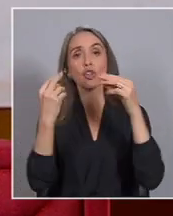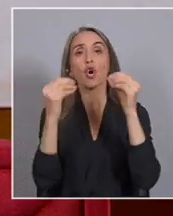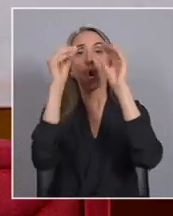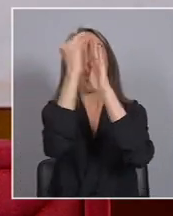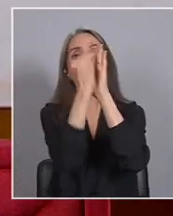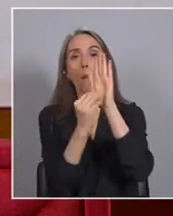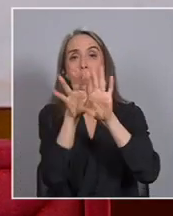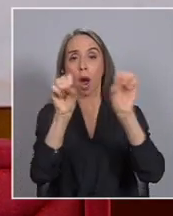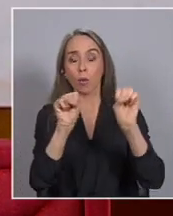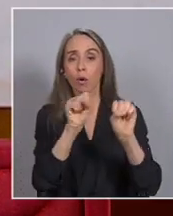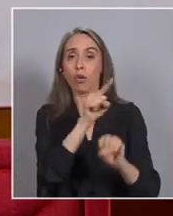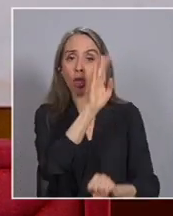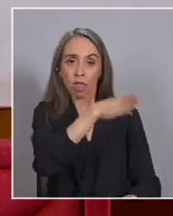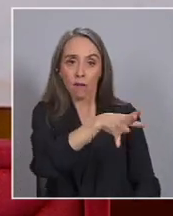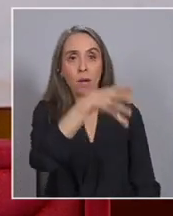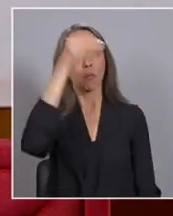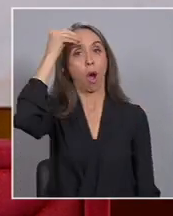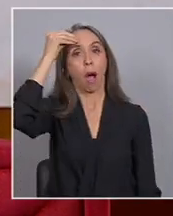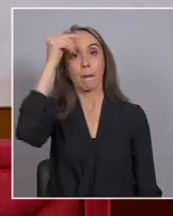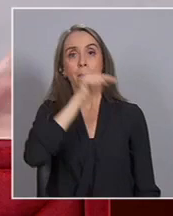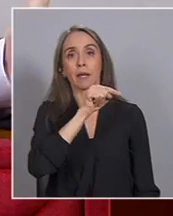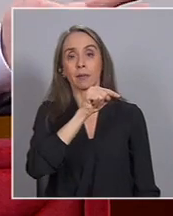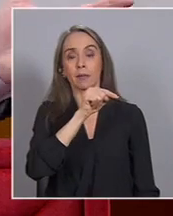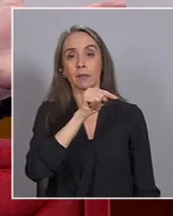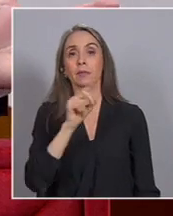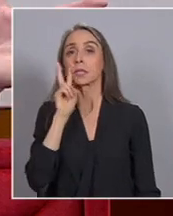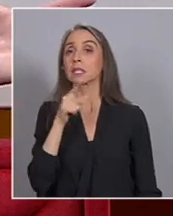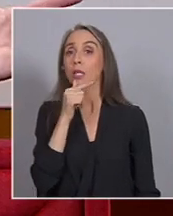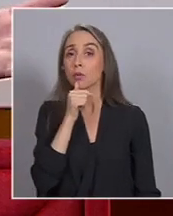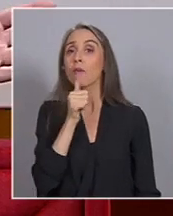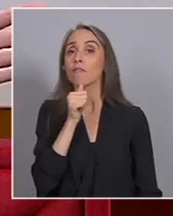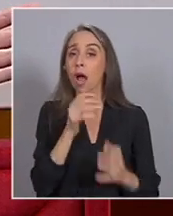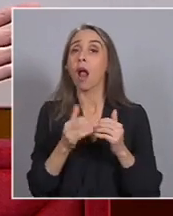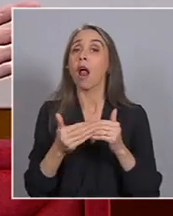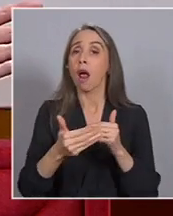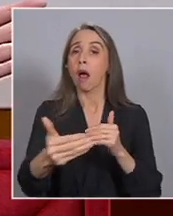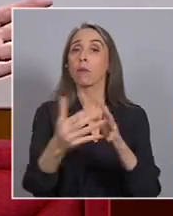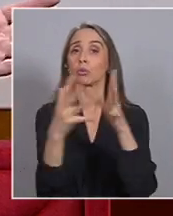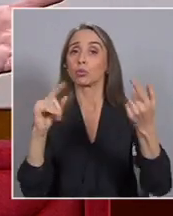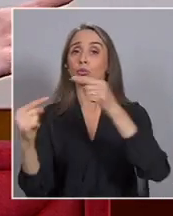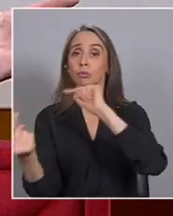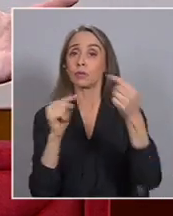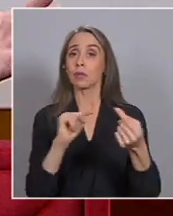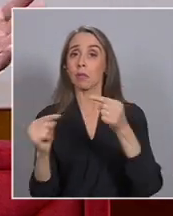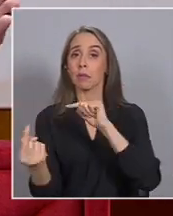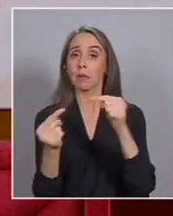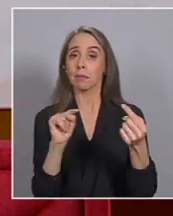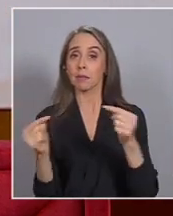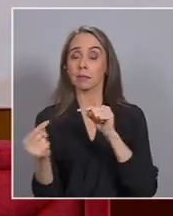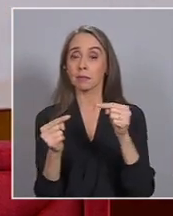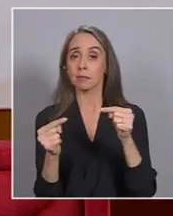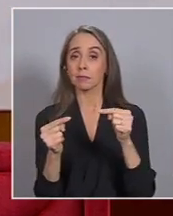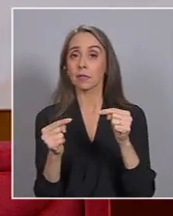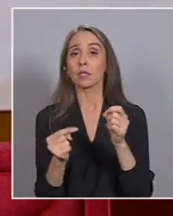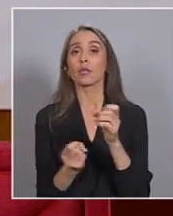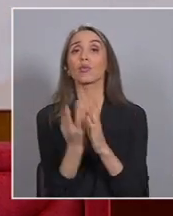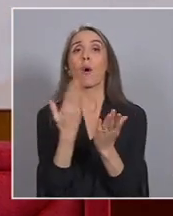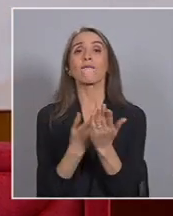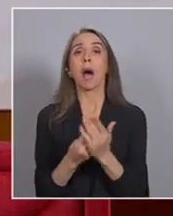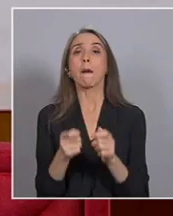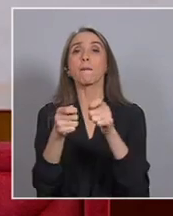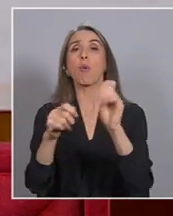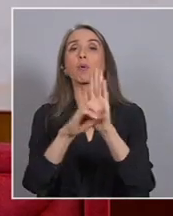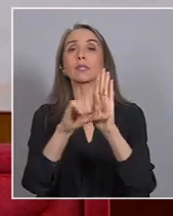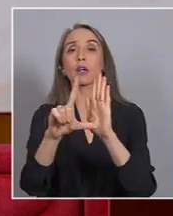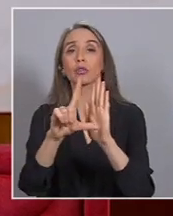debemos de aprender. Queda sin lugar a dudas mucho debate y una nueva propuesta que deberá